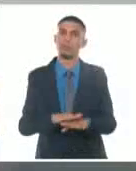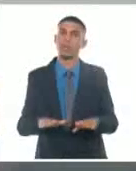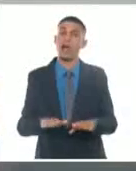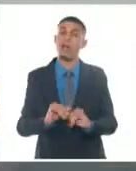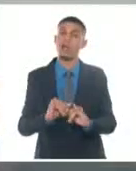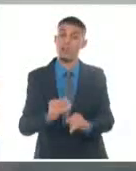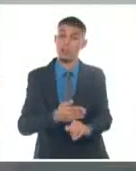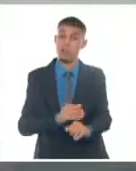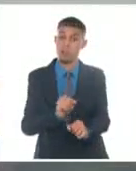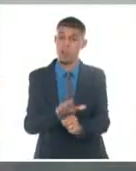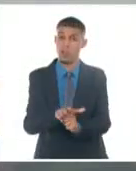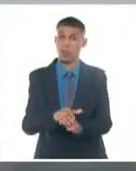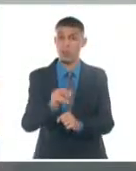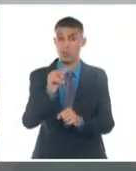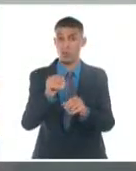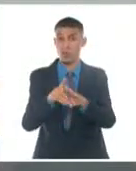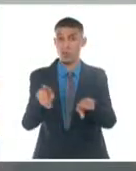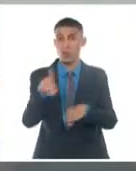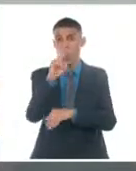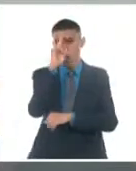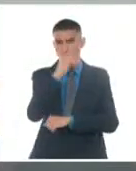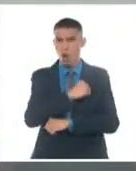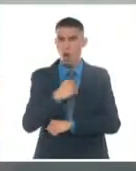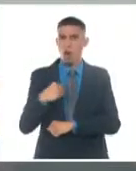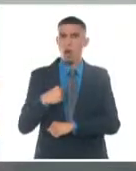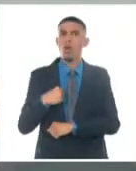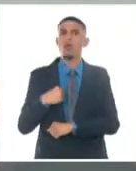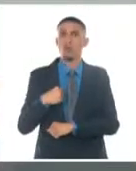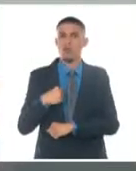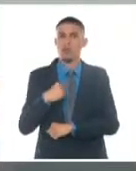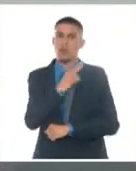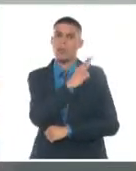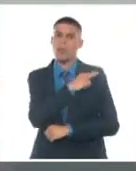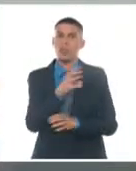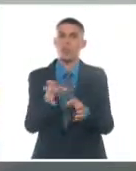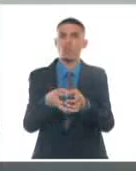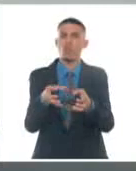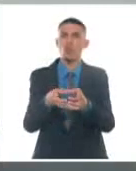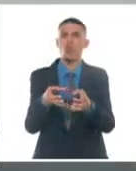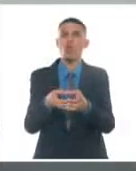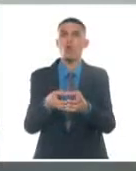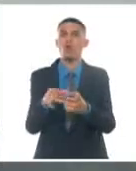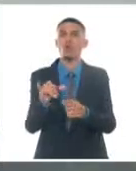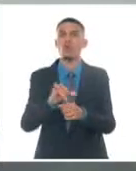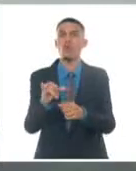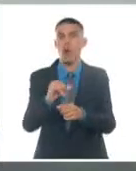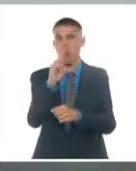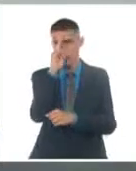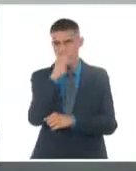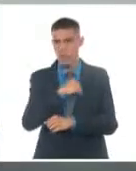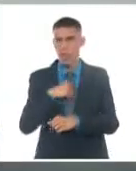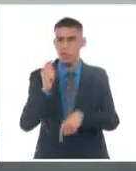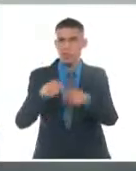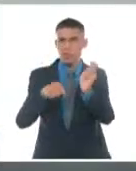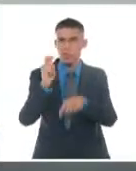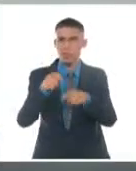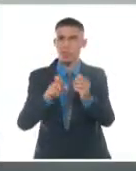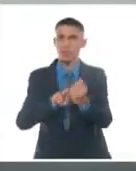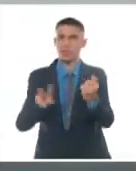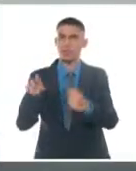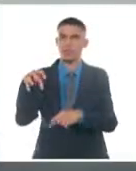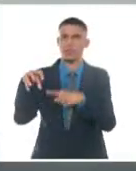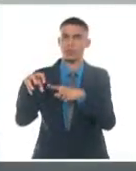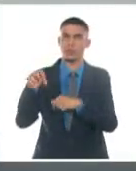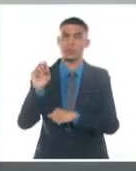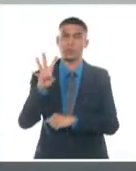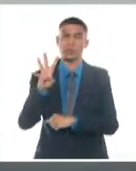apuntado. El doctor Juan Carlos Delgado Fernández comanda el Grupo Provincial de Cirugía General y de Mínimo Acceso en Pinar del Río. Durante 40